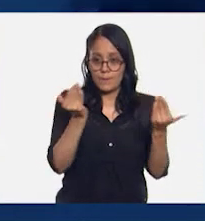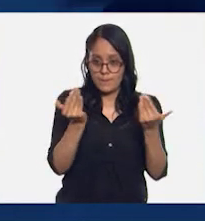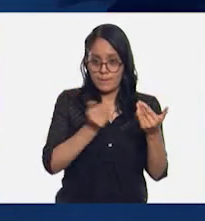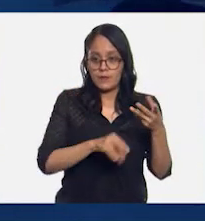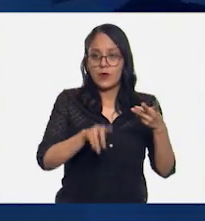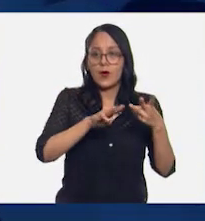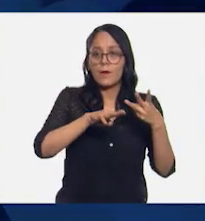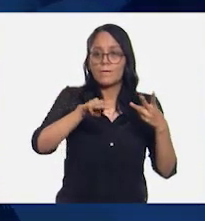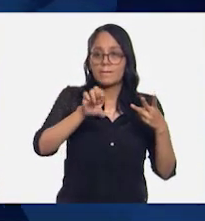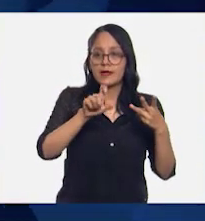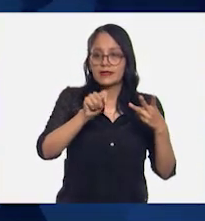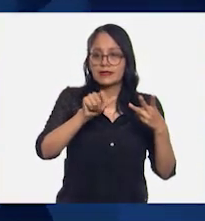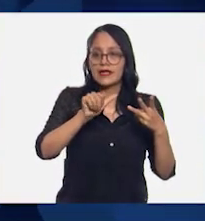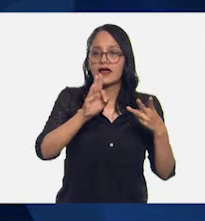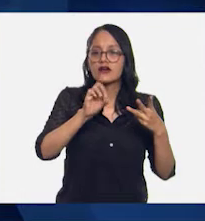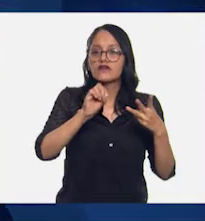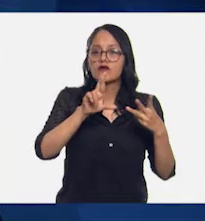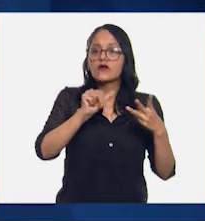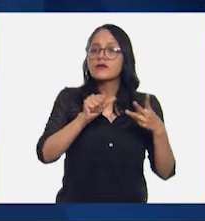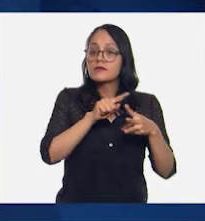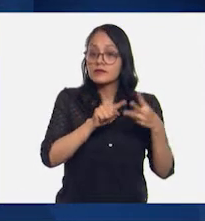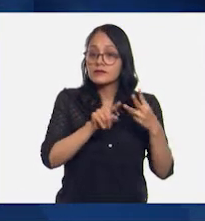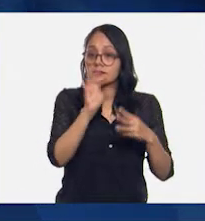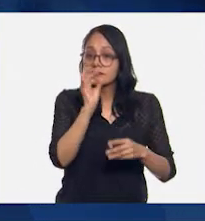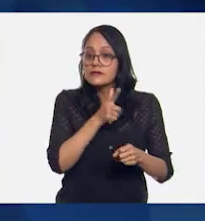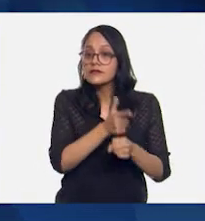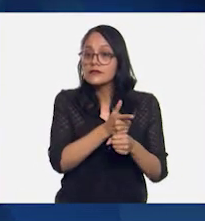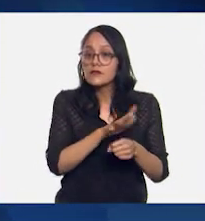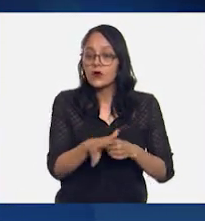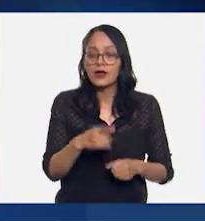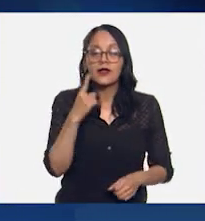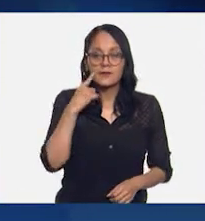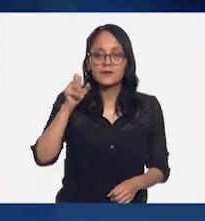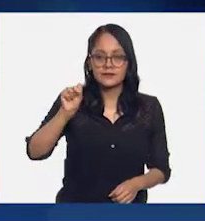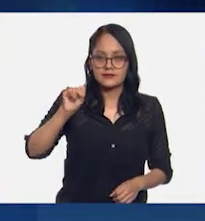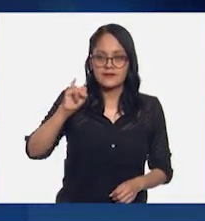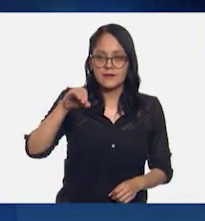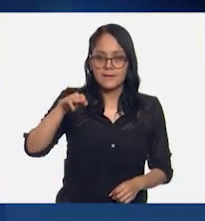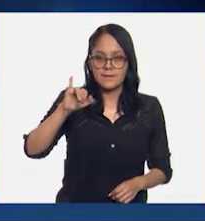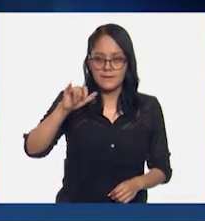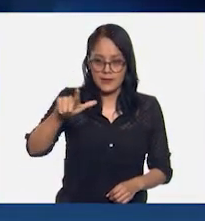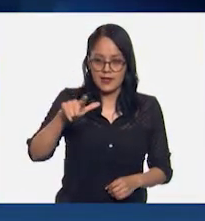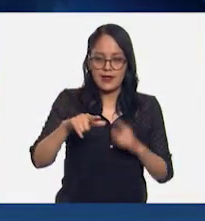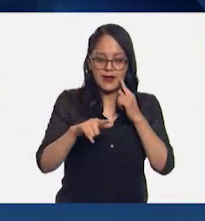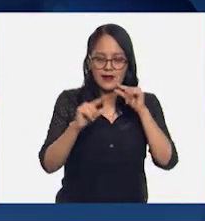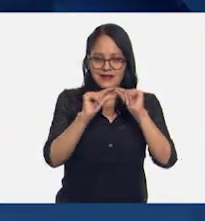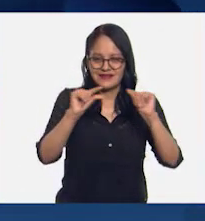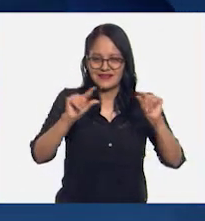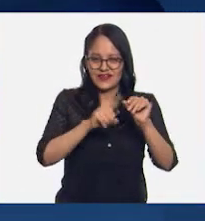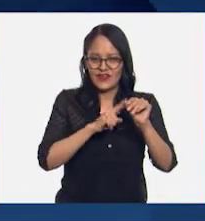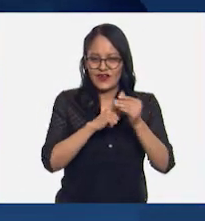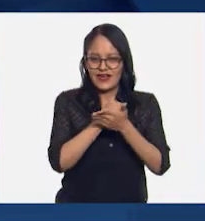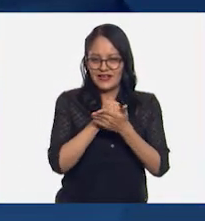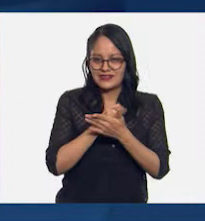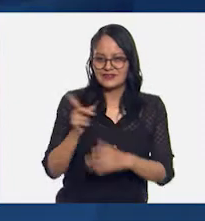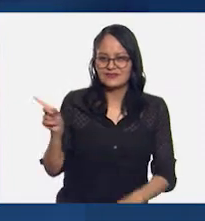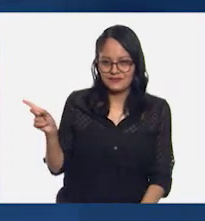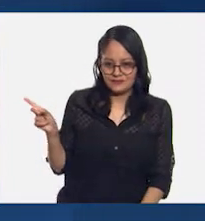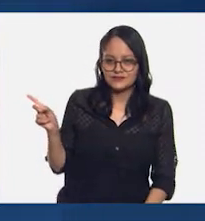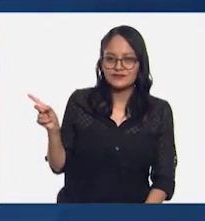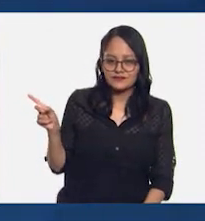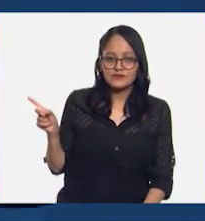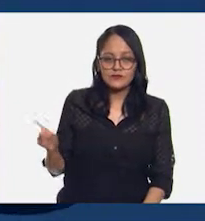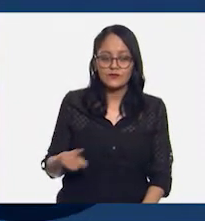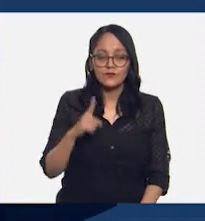poema. Sí, yo identifiqué varios. Un ejemplo de símil es el que pueden ver subrayado con azul. La danza